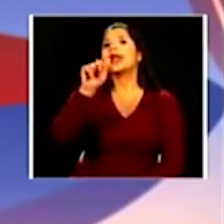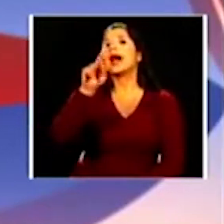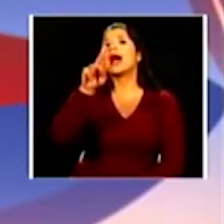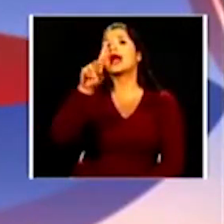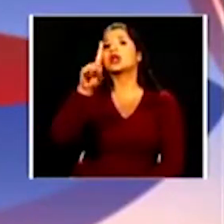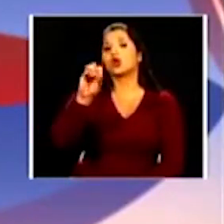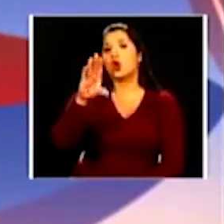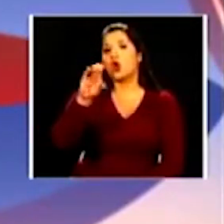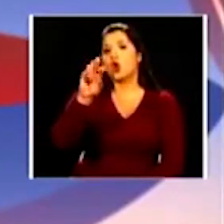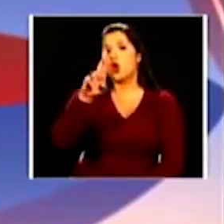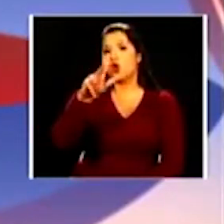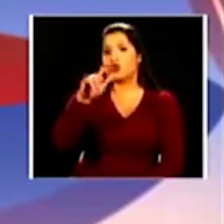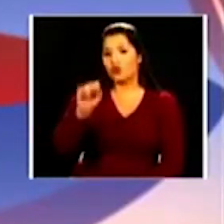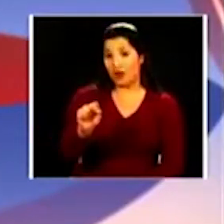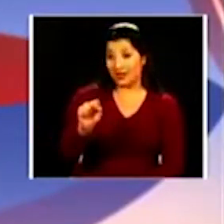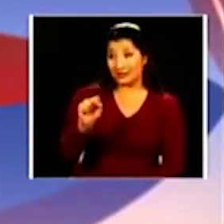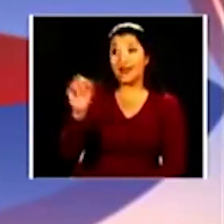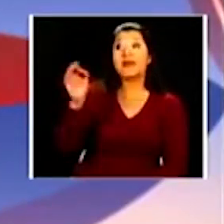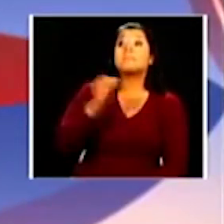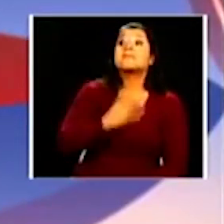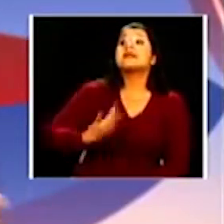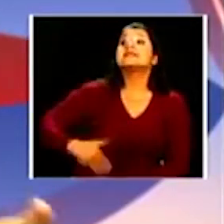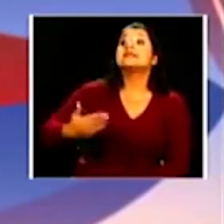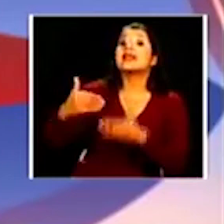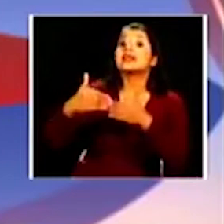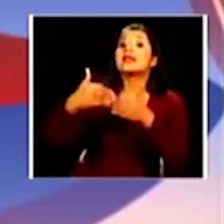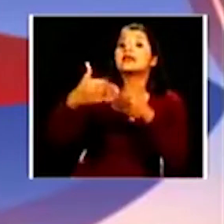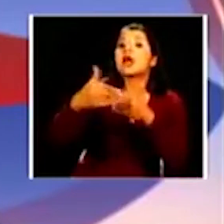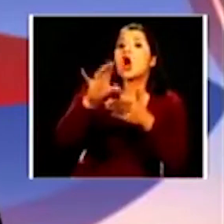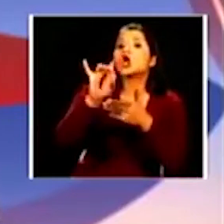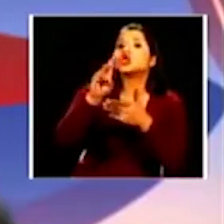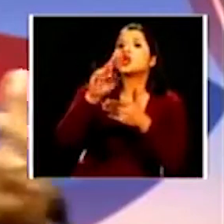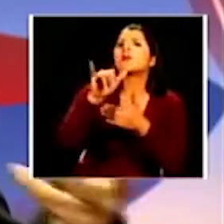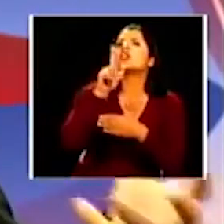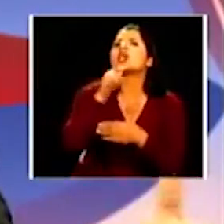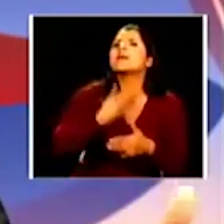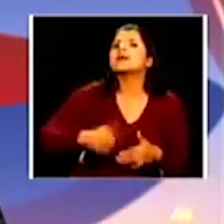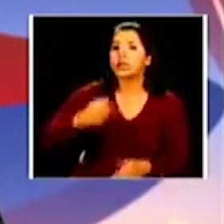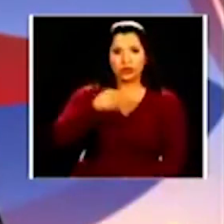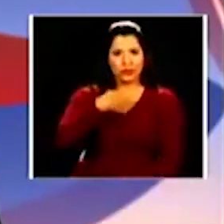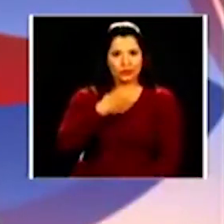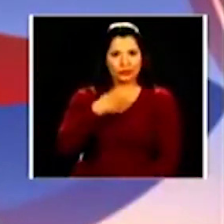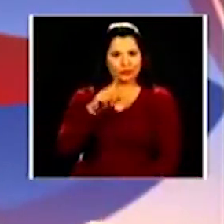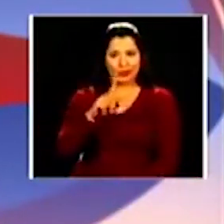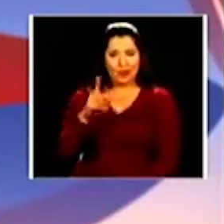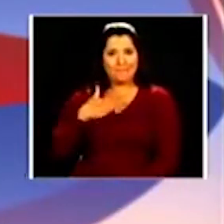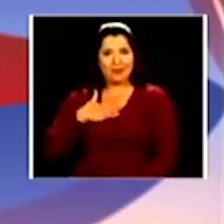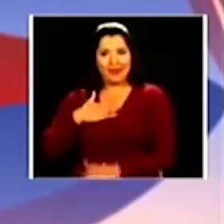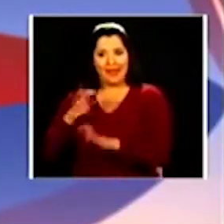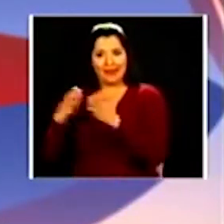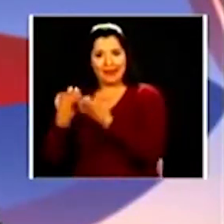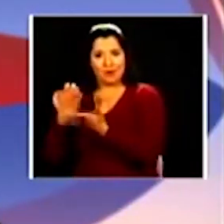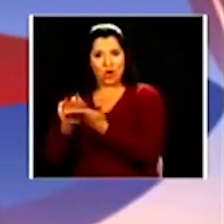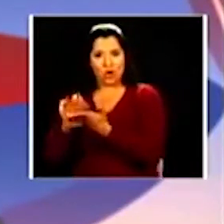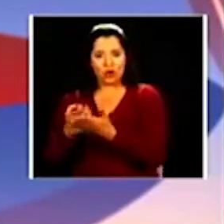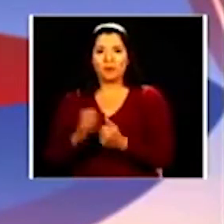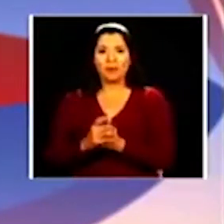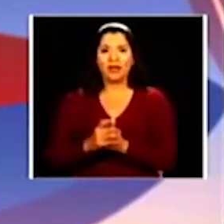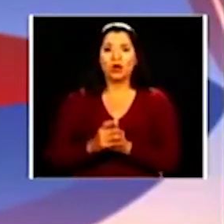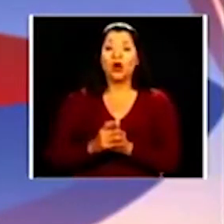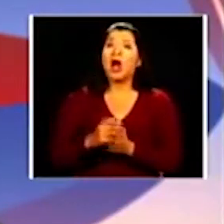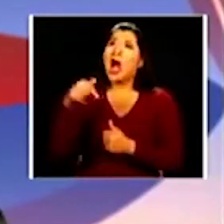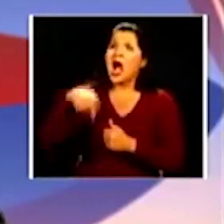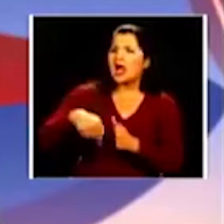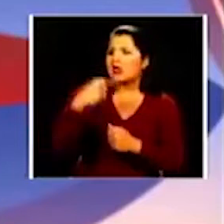Fabricio Alvarado a partir del 8 de mayo. Lo que se diga en nuestros equipos económicos, hay pues distintos pensamientos que al final se